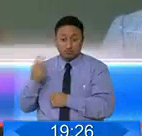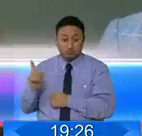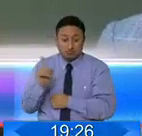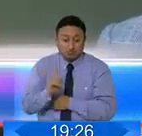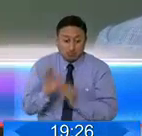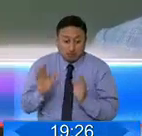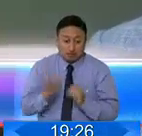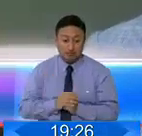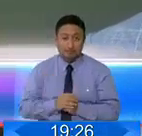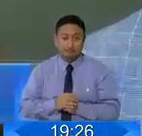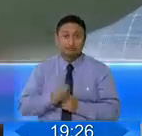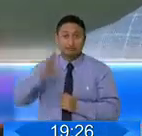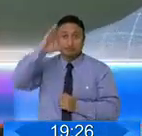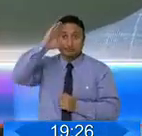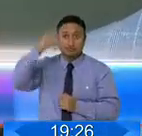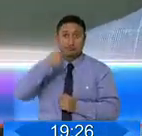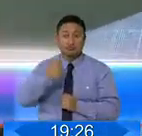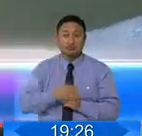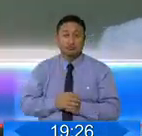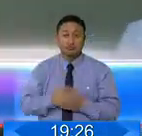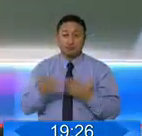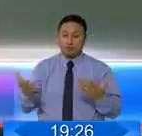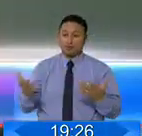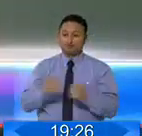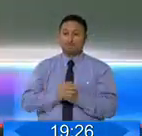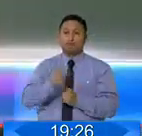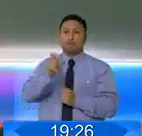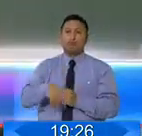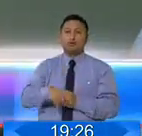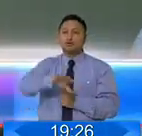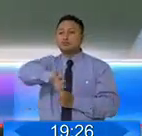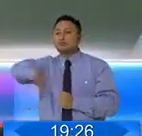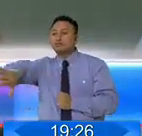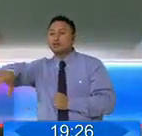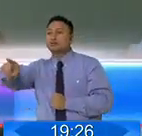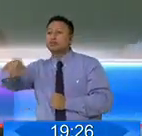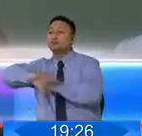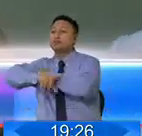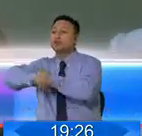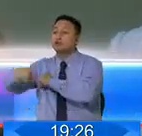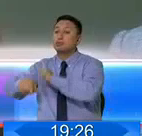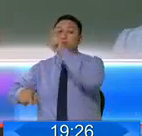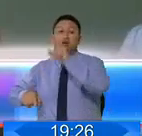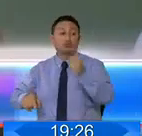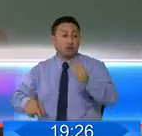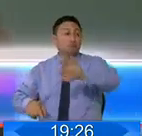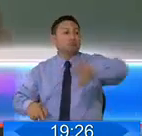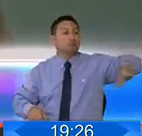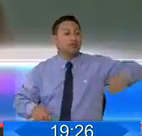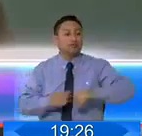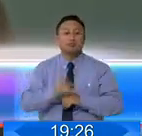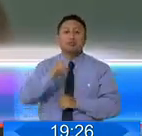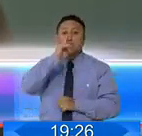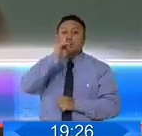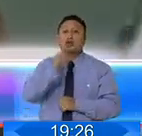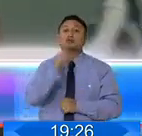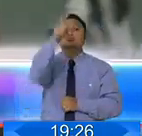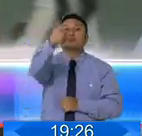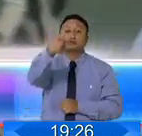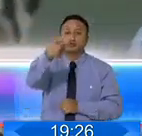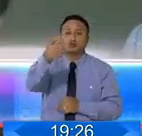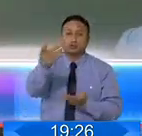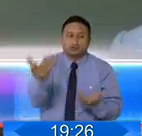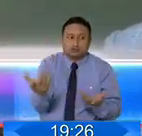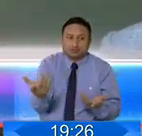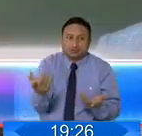Los policías no podían decir ese rato, a ver, los delincuentes háganse a la izquierda, los clientes pónganse a la derecha, los empleados al fondo. No es así,